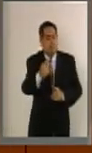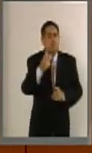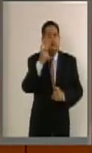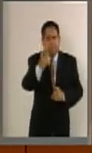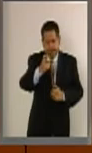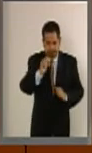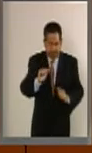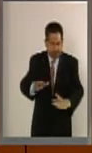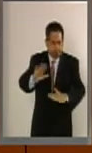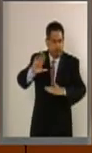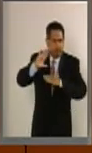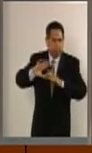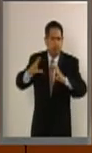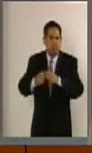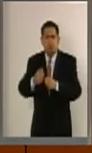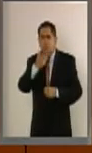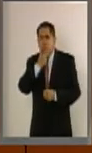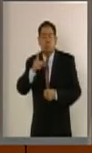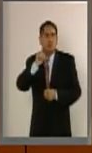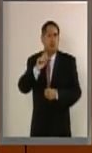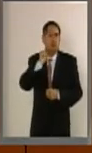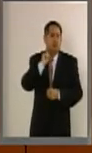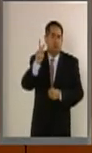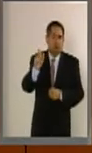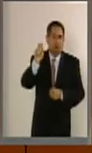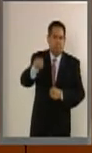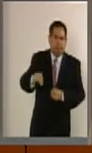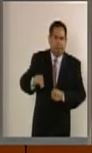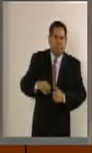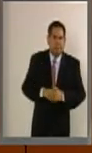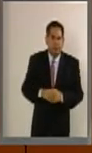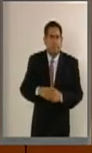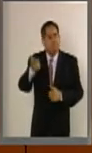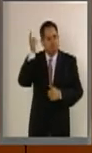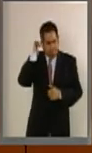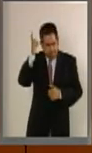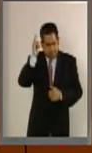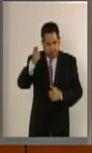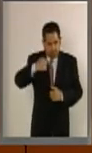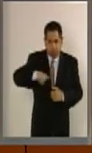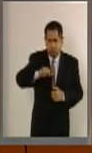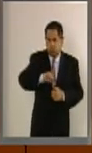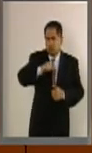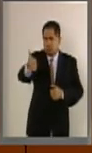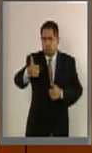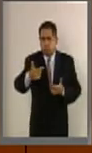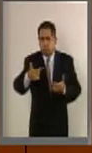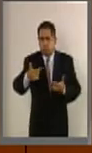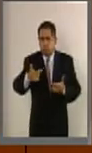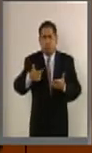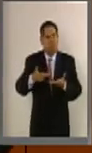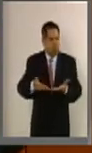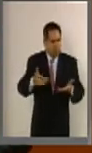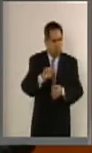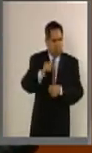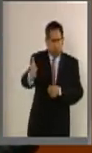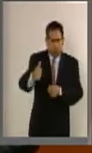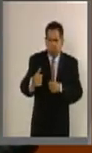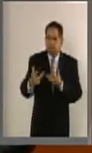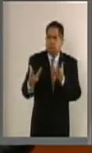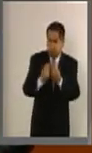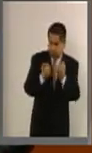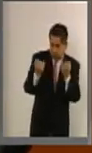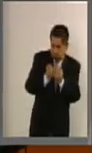compromiso de las senadoras y los senadores de Acción Nacional. Espero que otros ahora acompañen